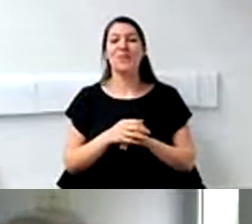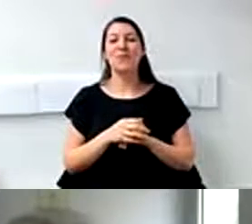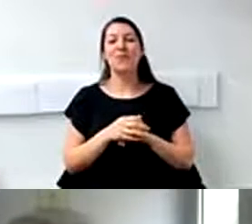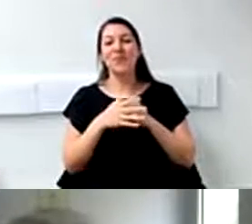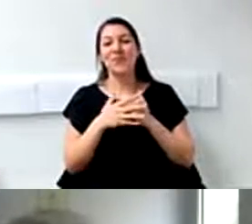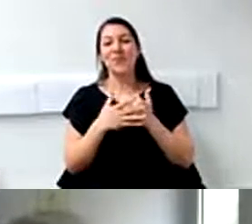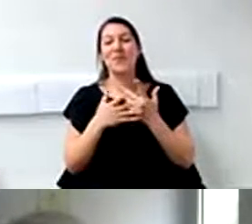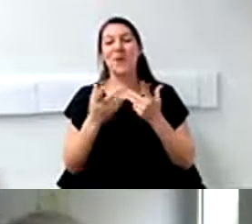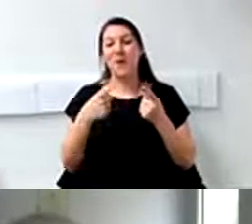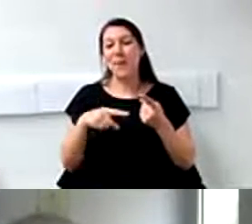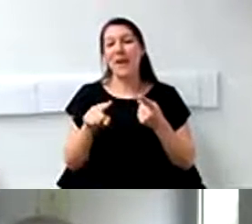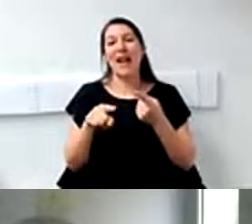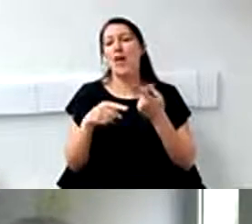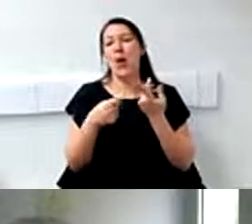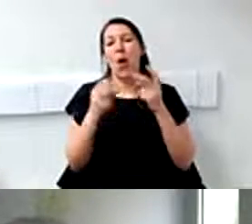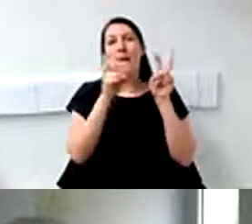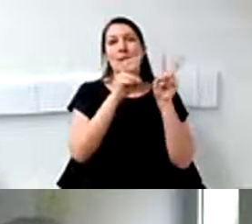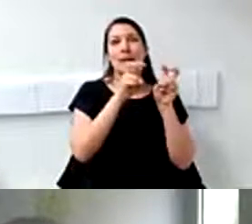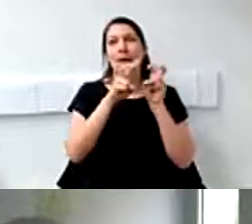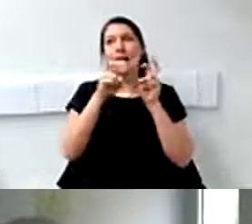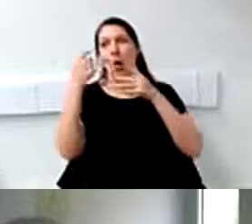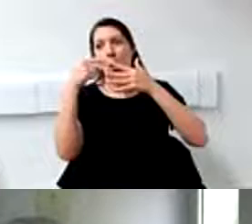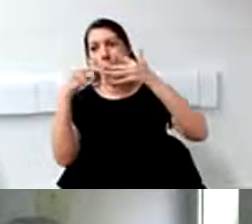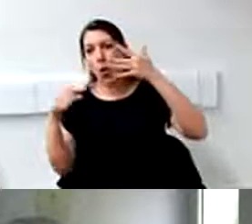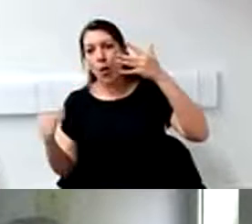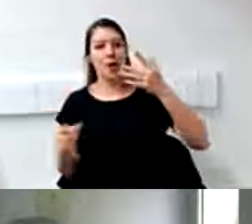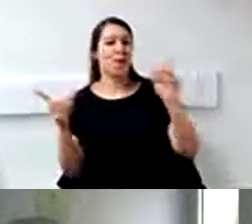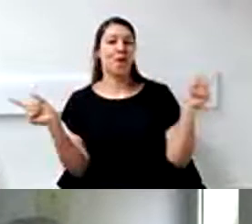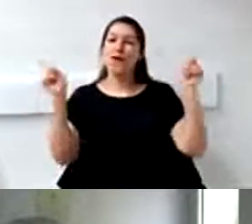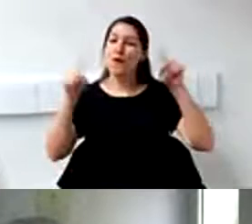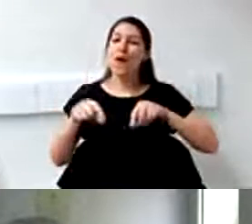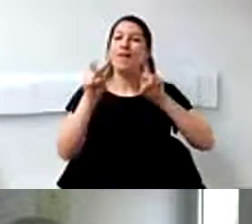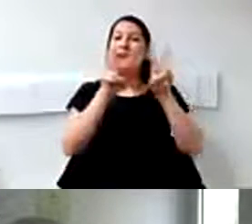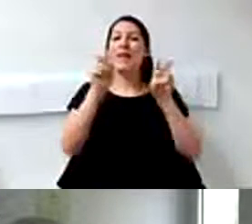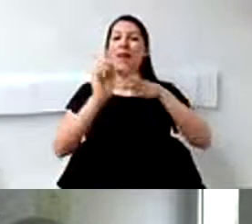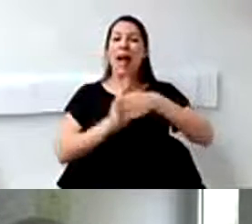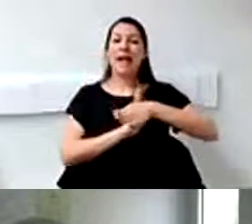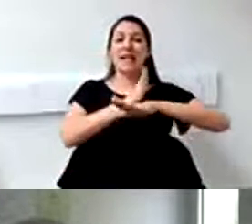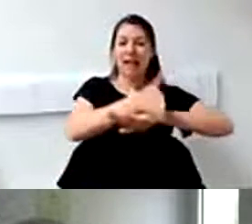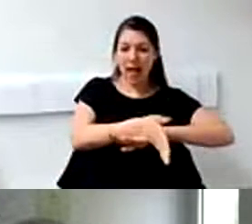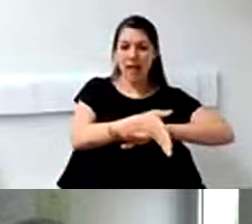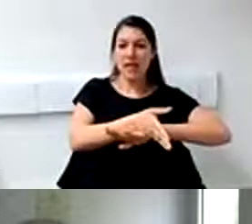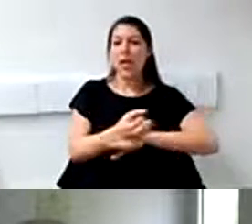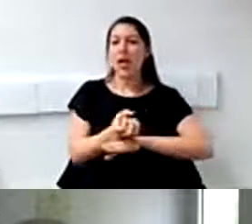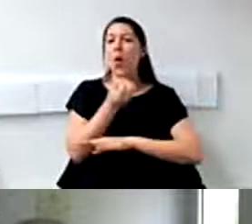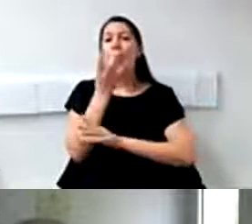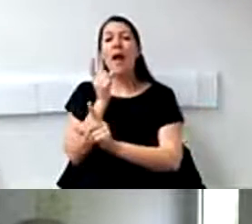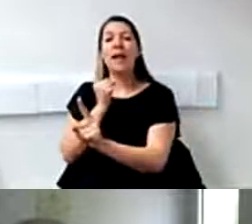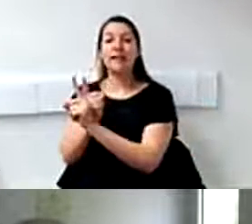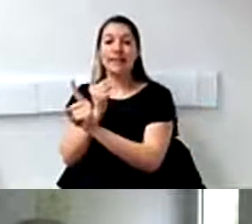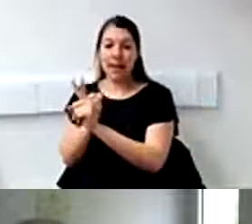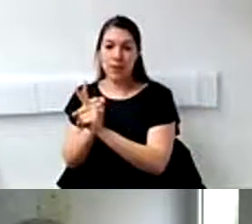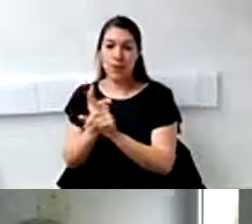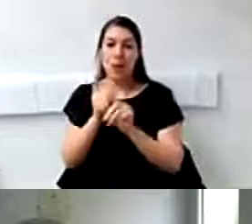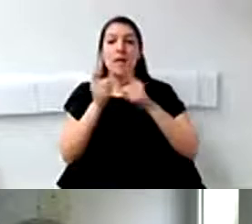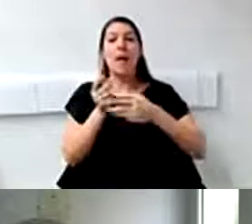las ramas de muchos temas, volvemos a la accesibilidad y al buen trato, y a las barreras específicas. Ellas